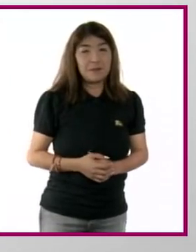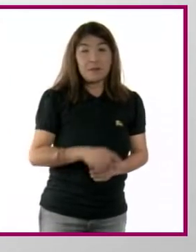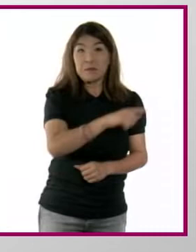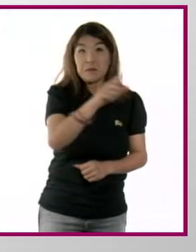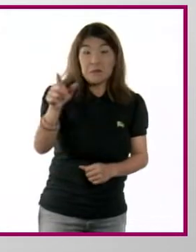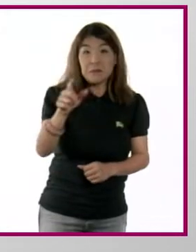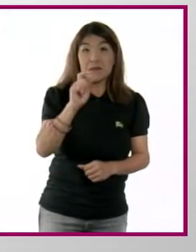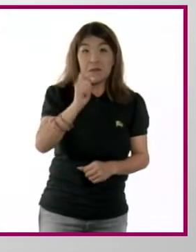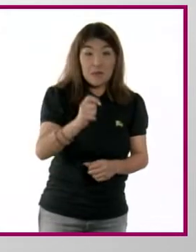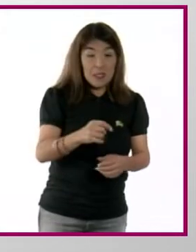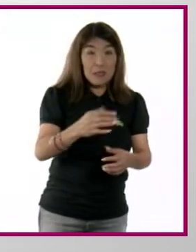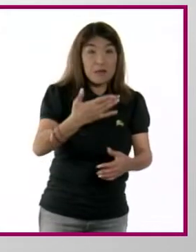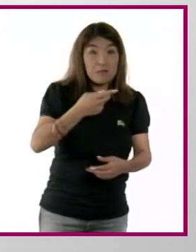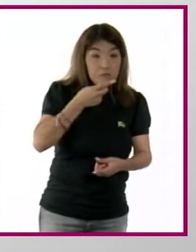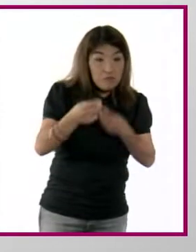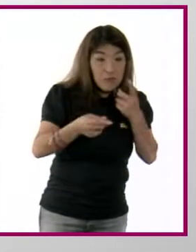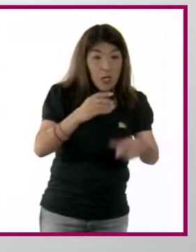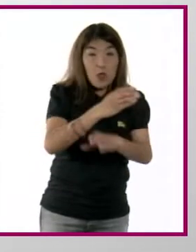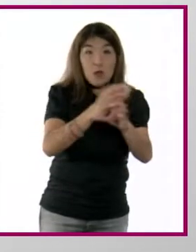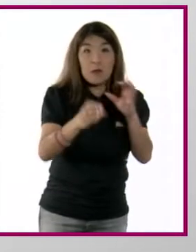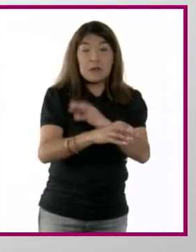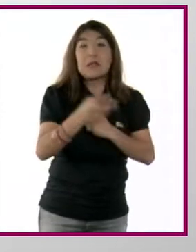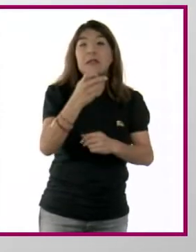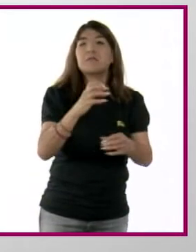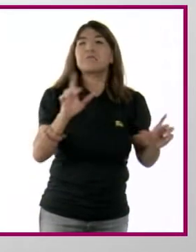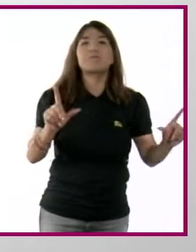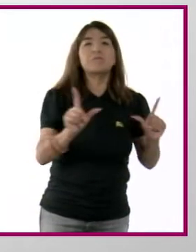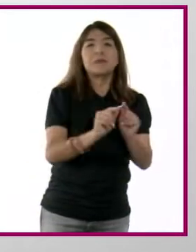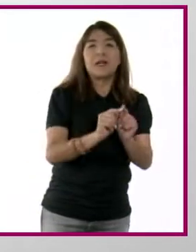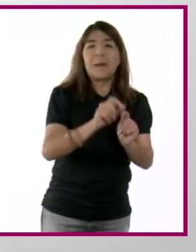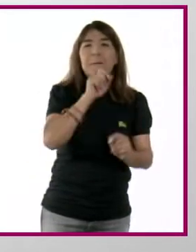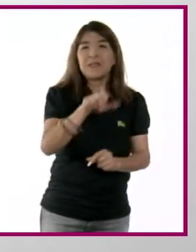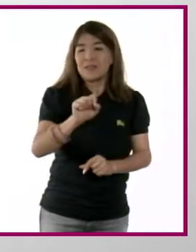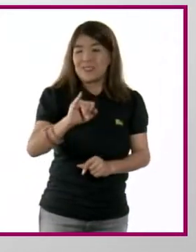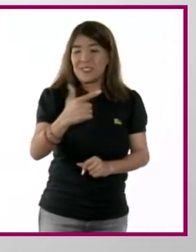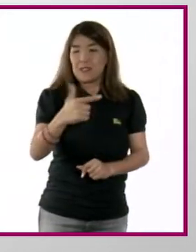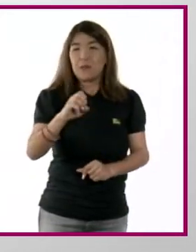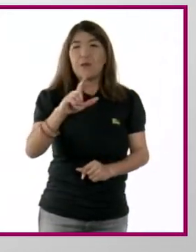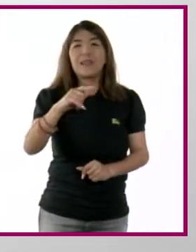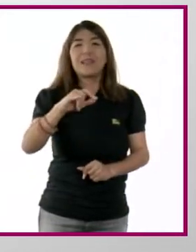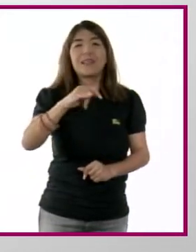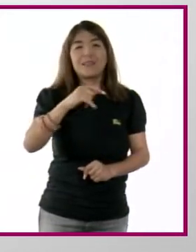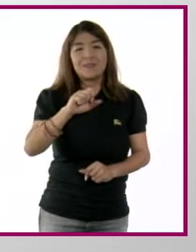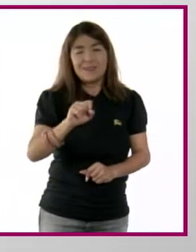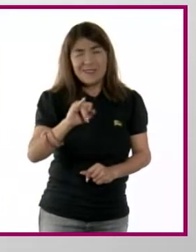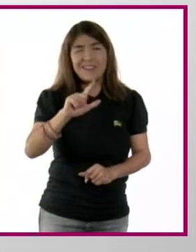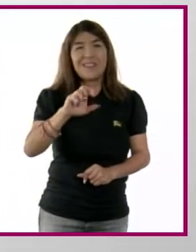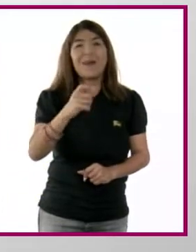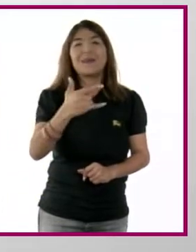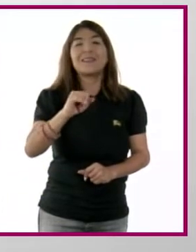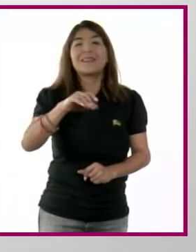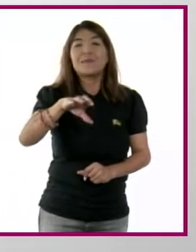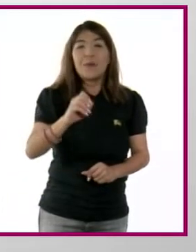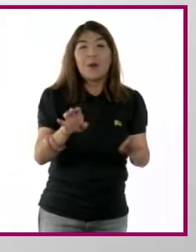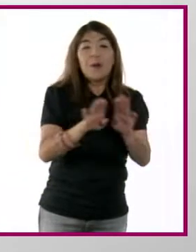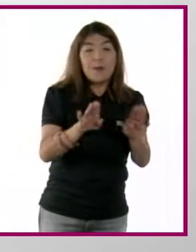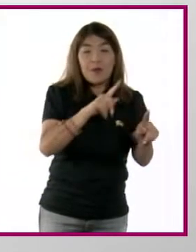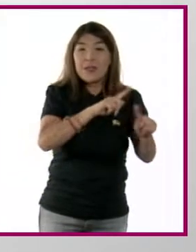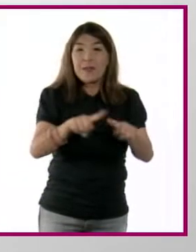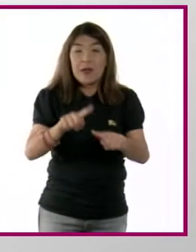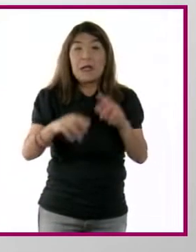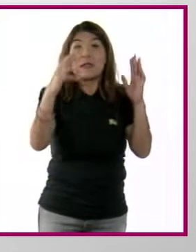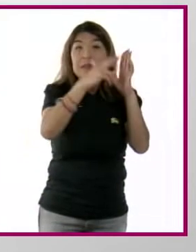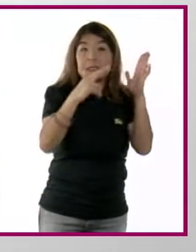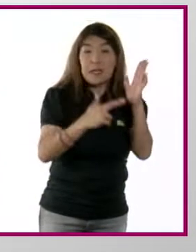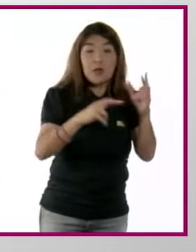pueda ser reducido a un silogismo. El trabajo de Boole trató de demostrar que era posible emplear símbolos y